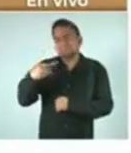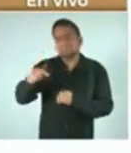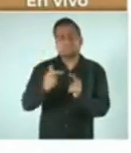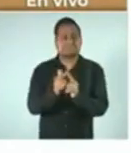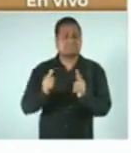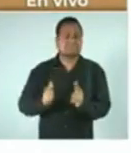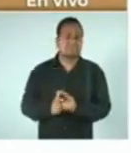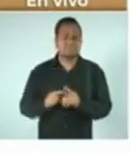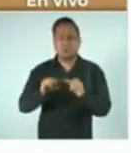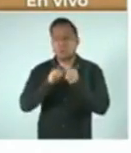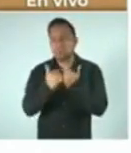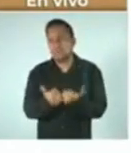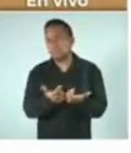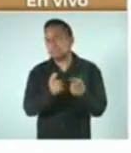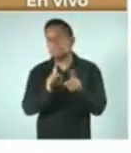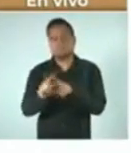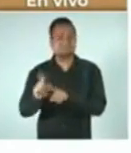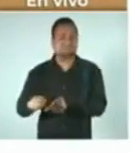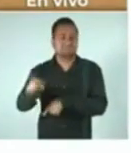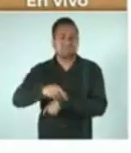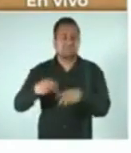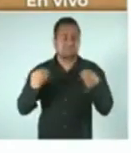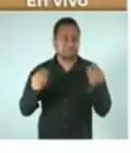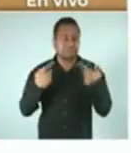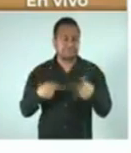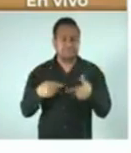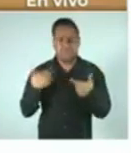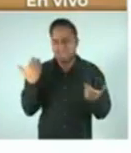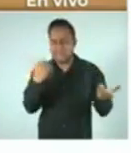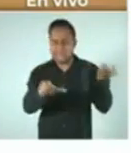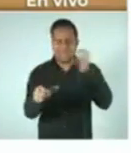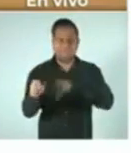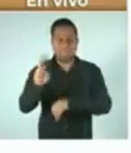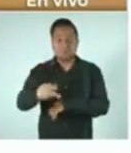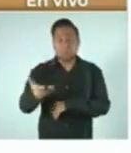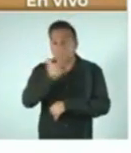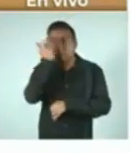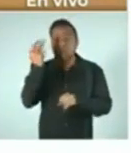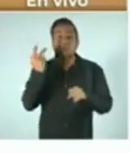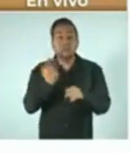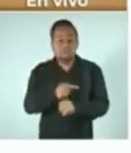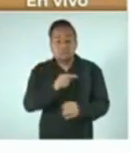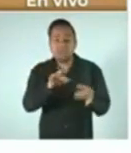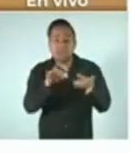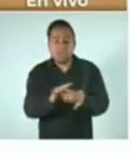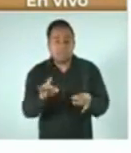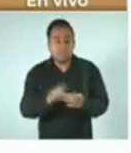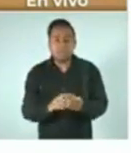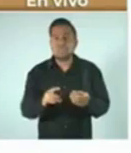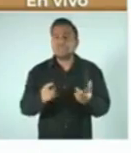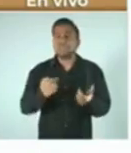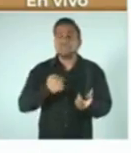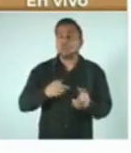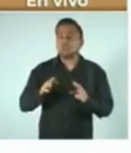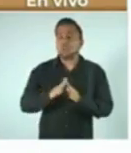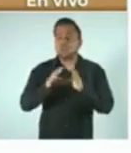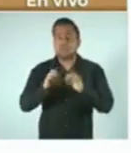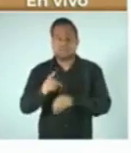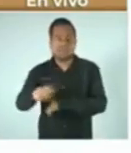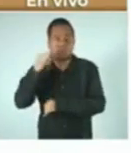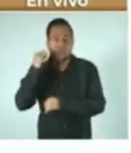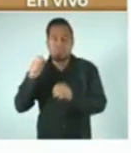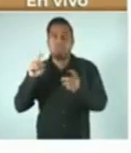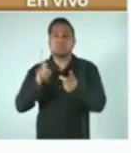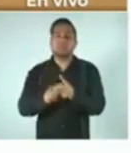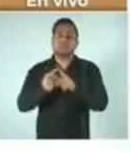de asociaciones, de mucha gente. No tienen ni idea de lo que estamos hablando y de dónde estamos parados, ni del origen